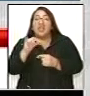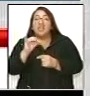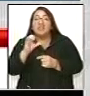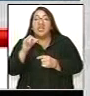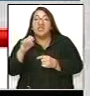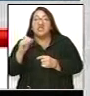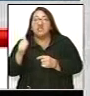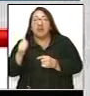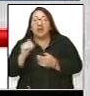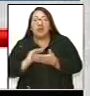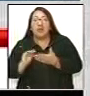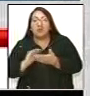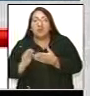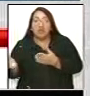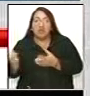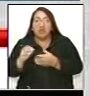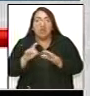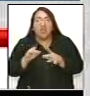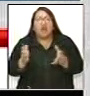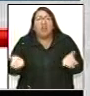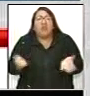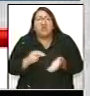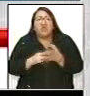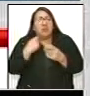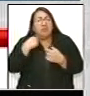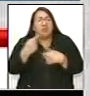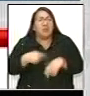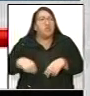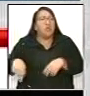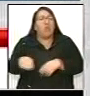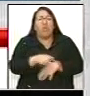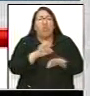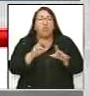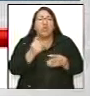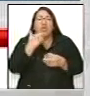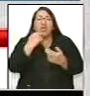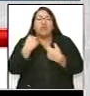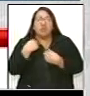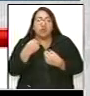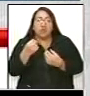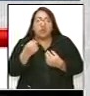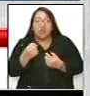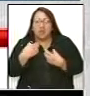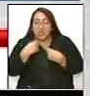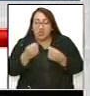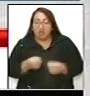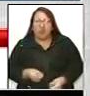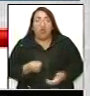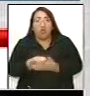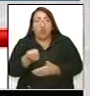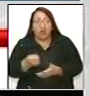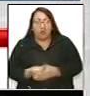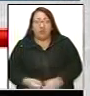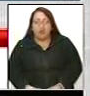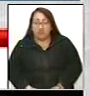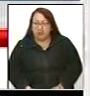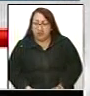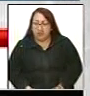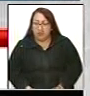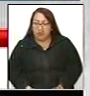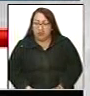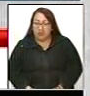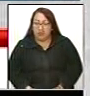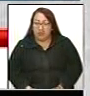software. Y en tanto, entonces, ¿cuánto costó esto? ¿Quién fue el responsable? ¿Quién determinó la compra? ¿Por qué razón una